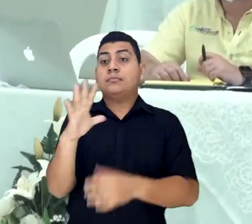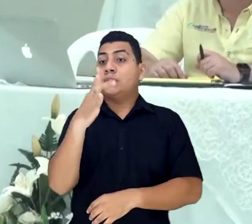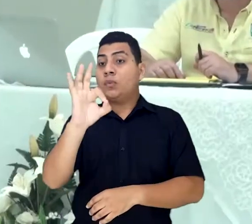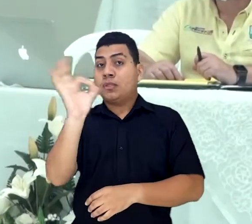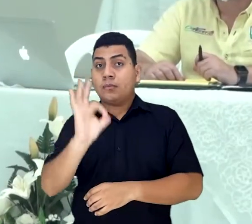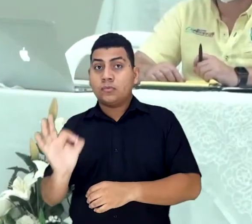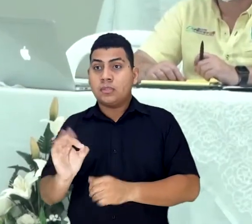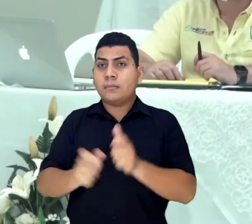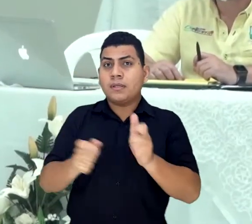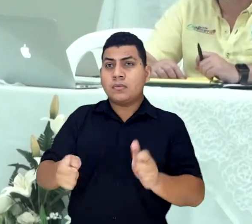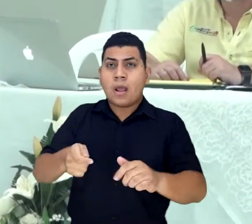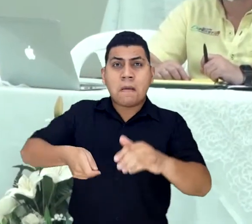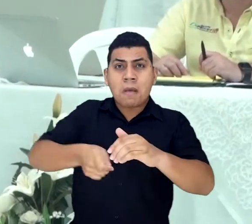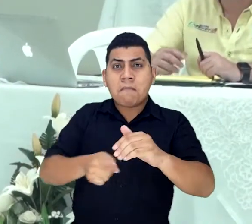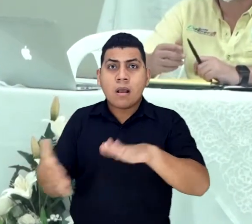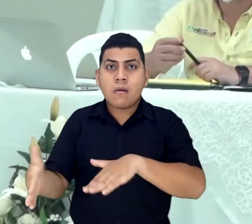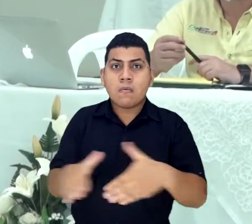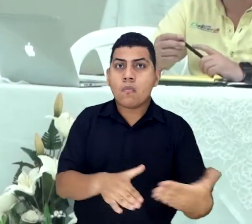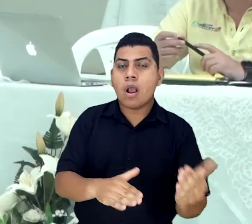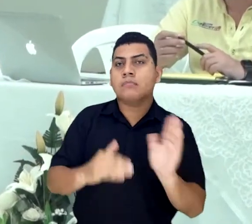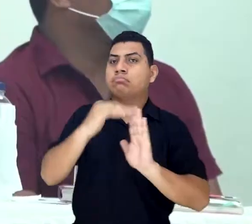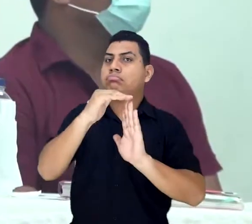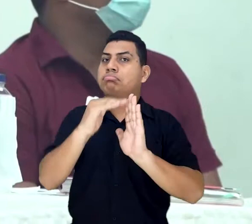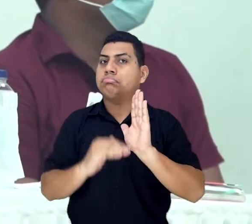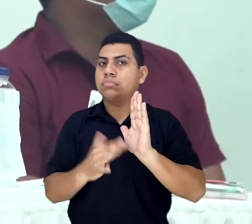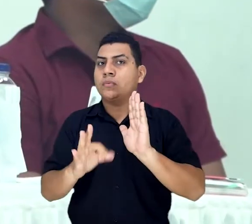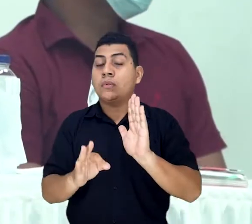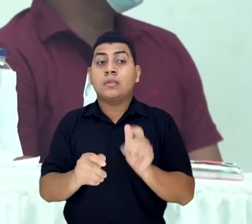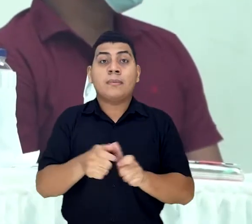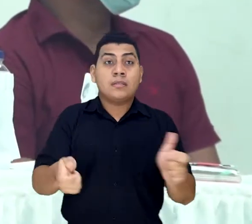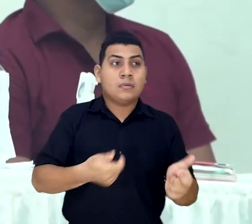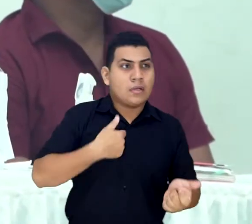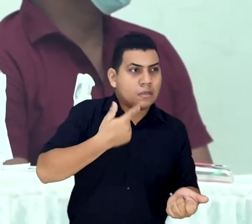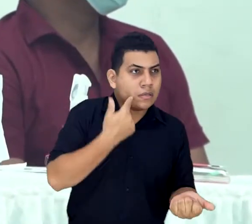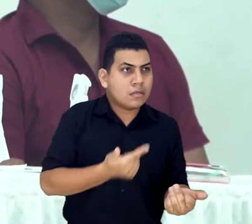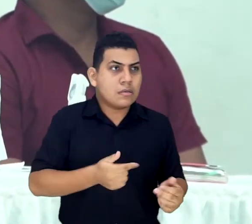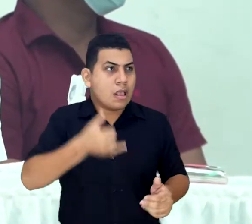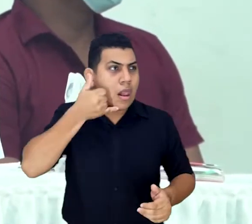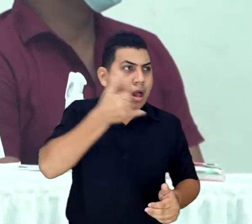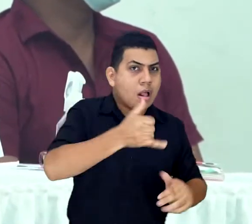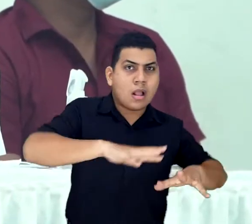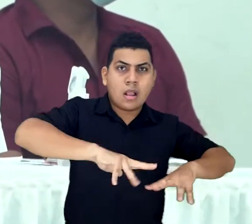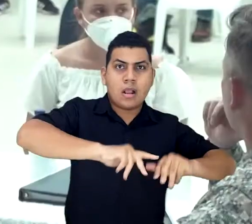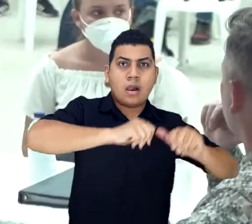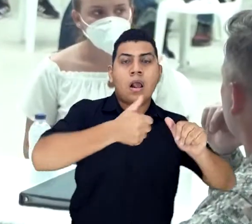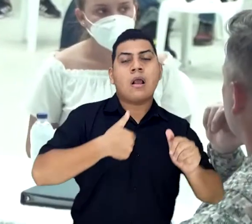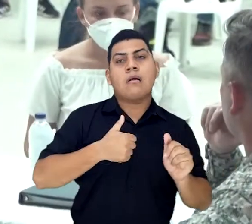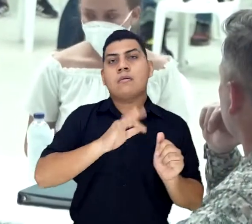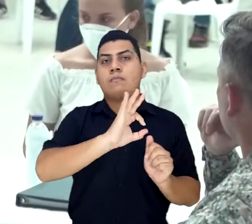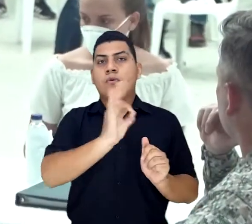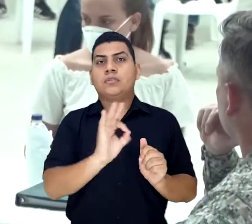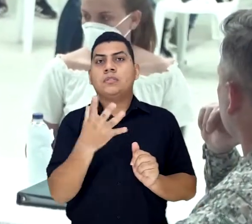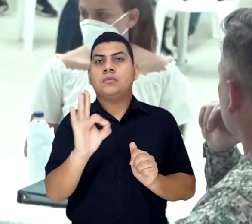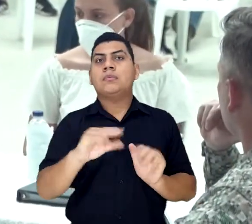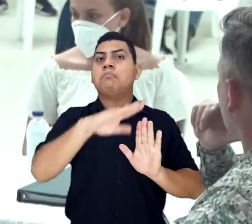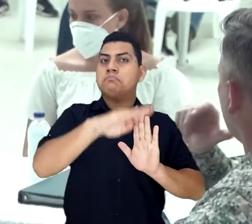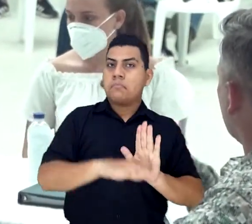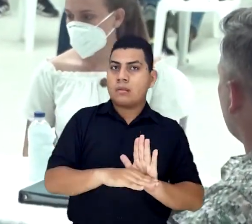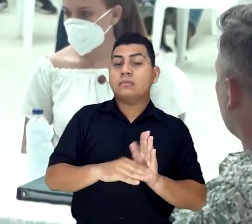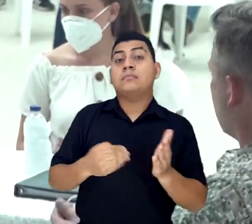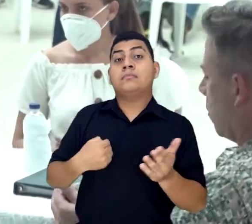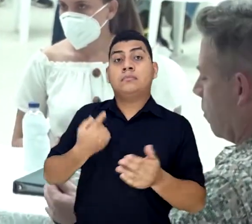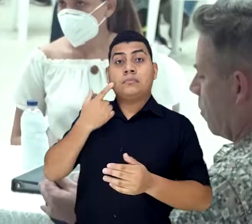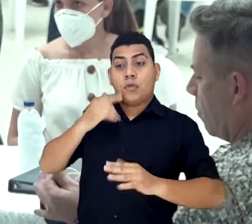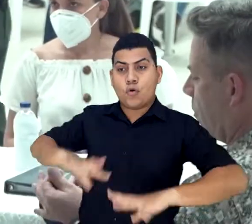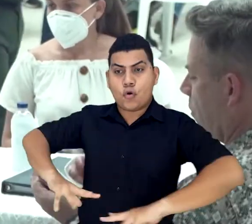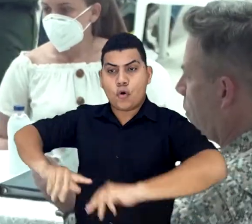de homicidios y de un 19% en extorsiones. La disminución de hurtos y atracos es otro de los logros claros de las